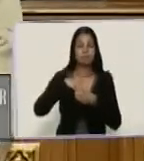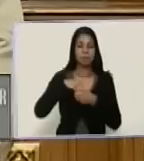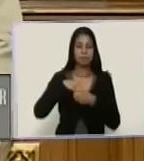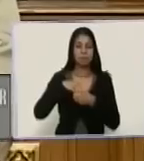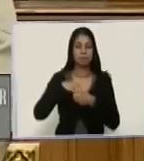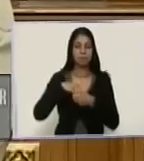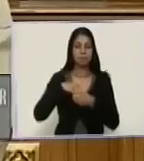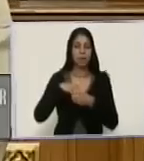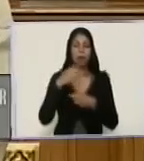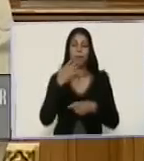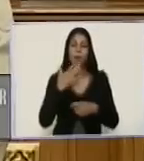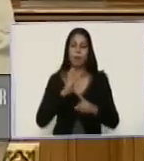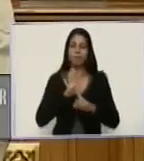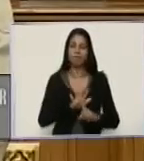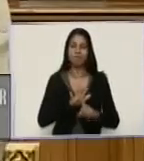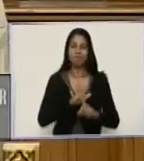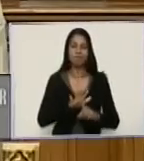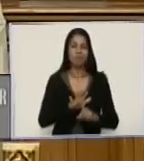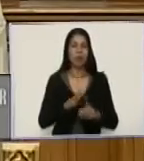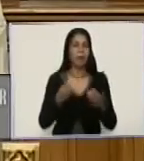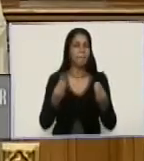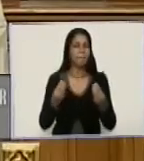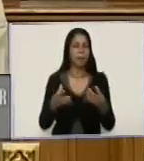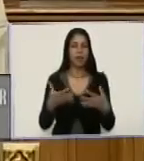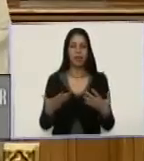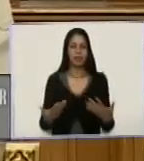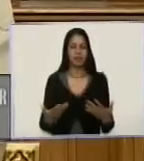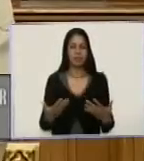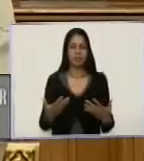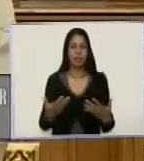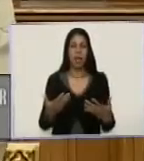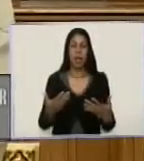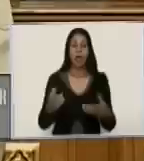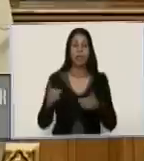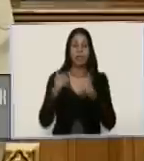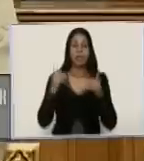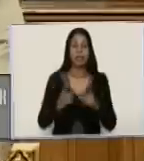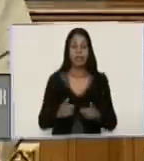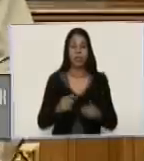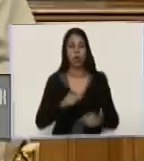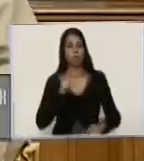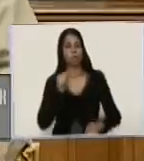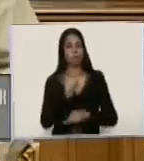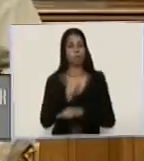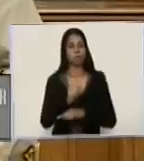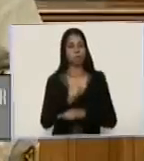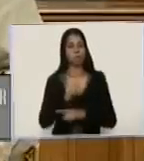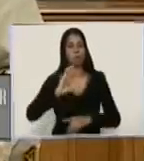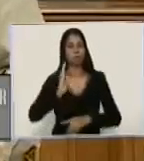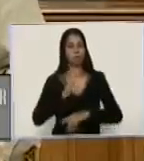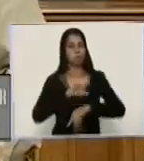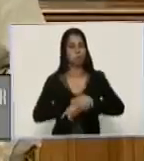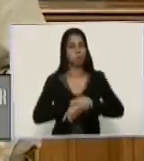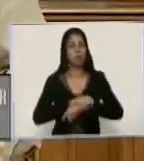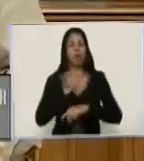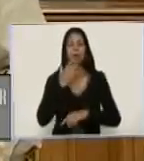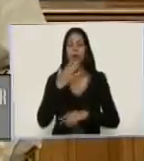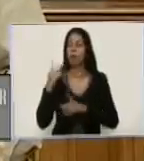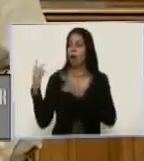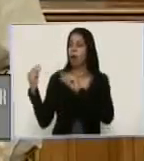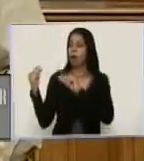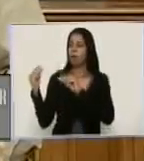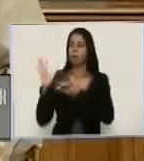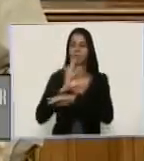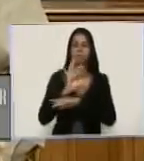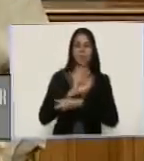Y si presionan igual para que den un dictamen condenatorio. Yo estaba conversando ahora mismo, cuando estaba pasando el video,